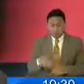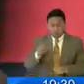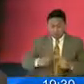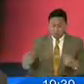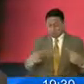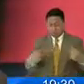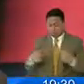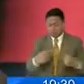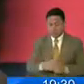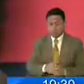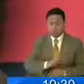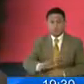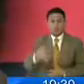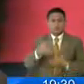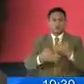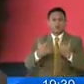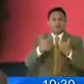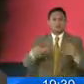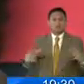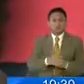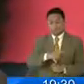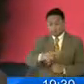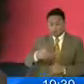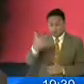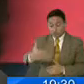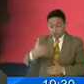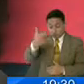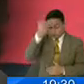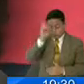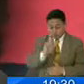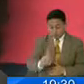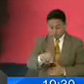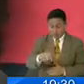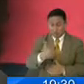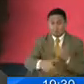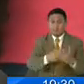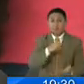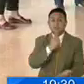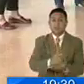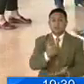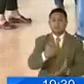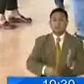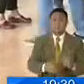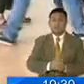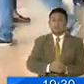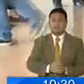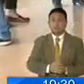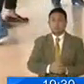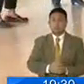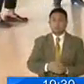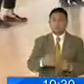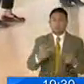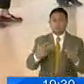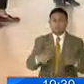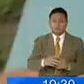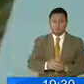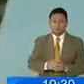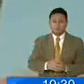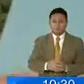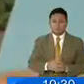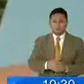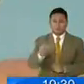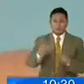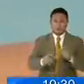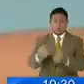actuar libremente a la justicia para que definitivamente se establezca la verdad de los hechos. Además, esperan que la información prestada por